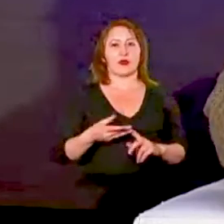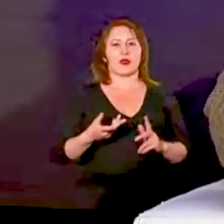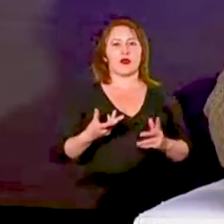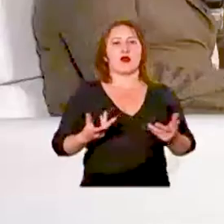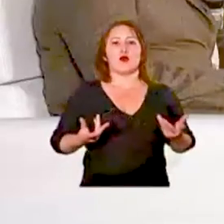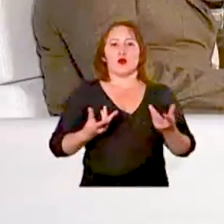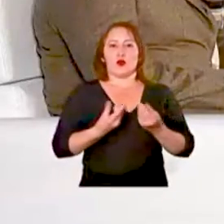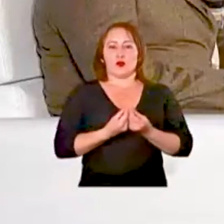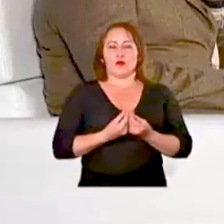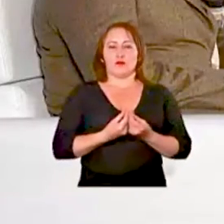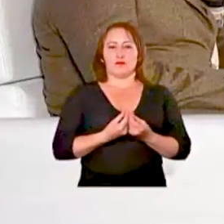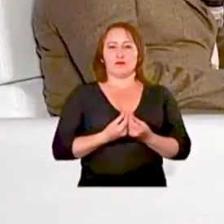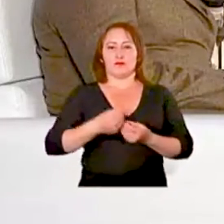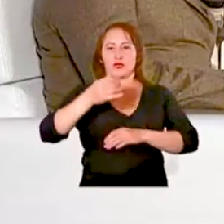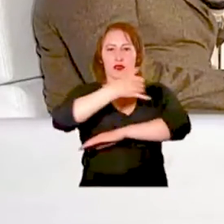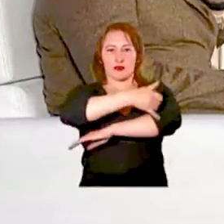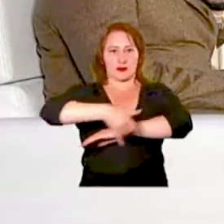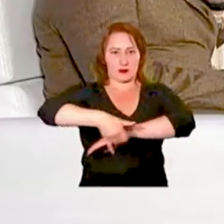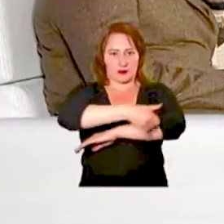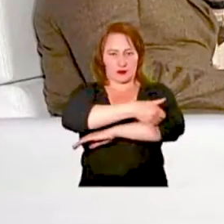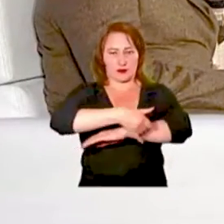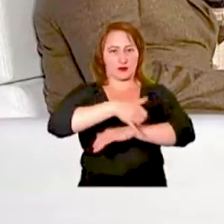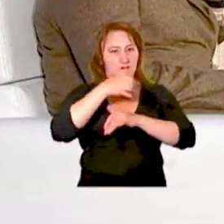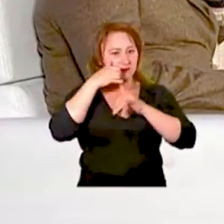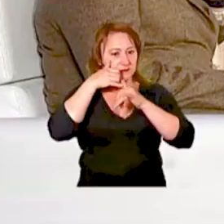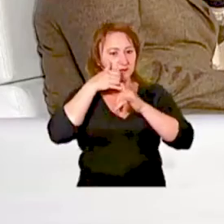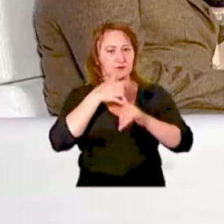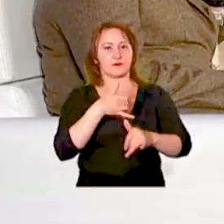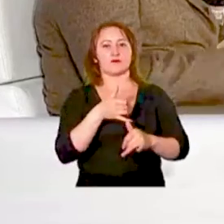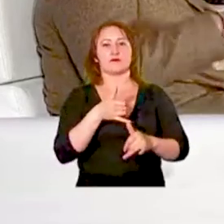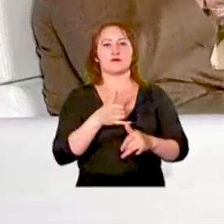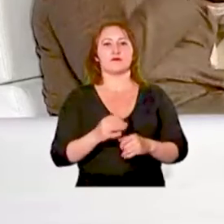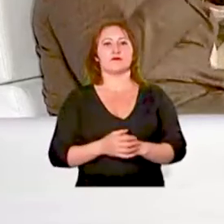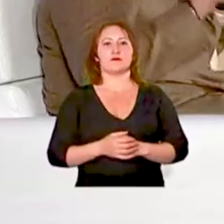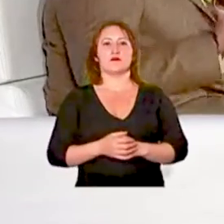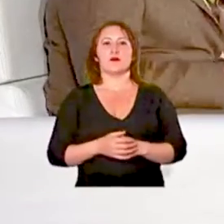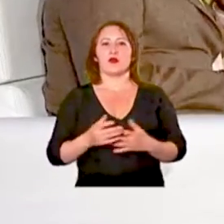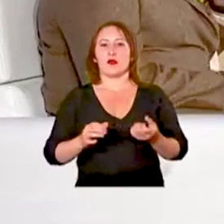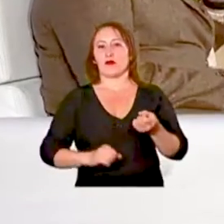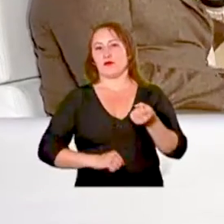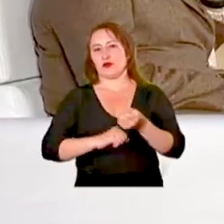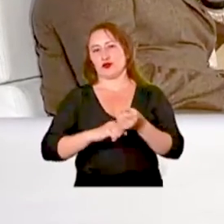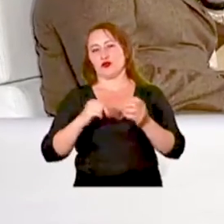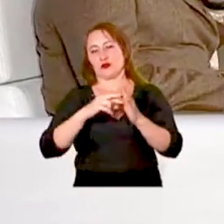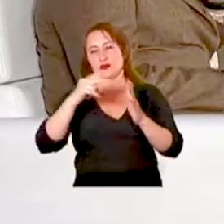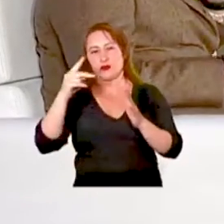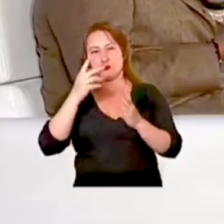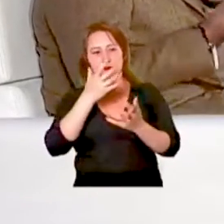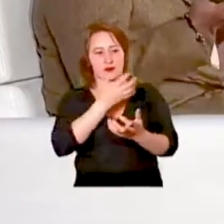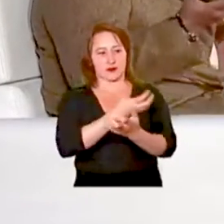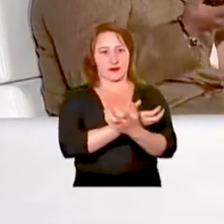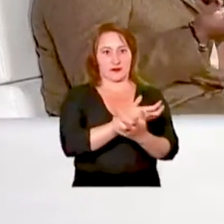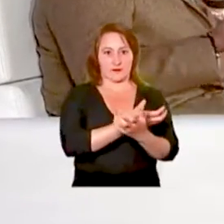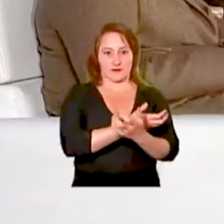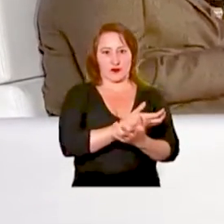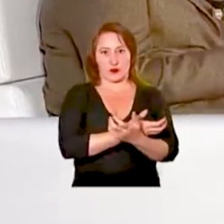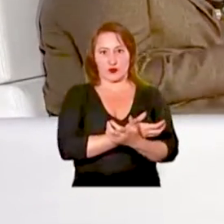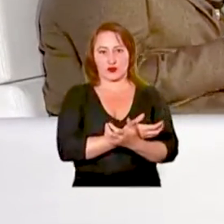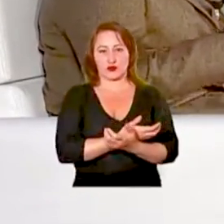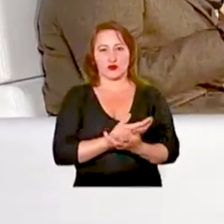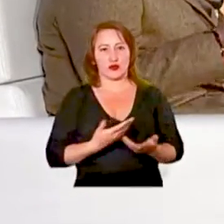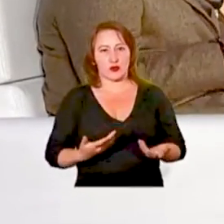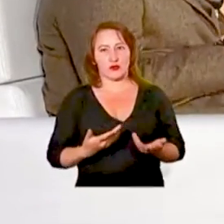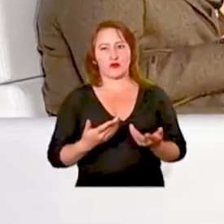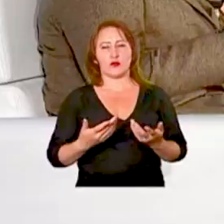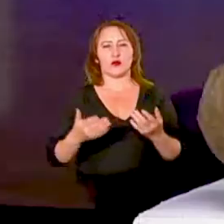de arquitectos e ingenieros que son el apoyo técnico-científico en casos como,